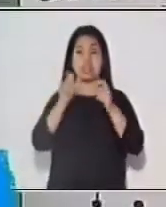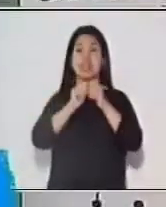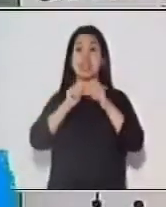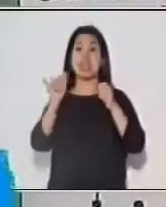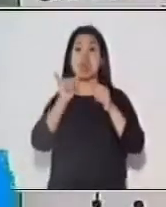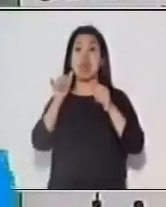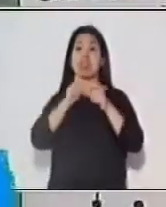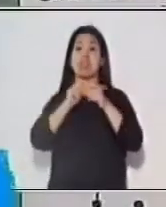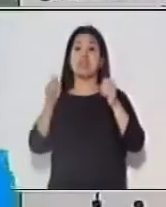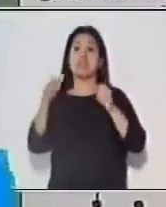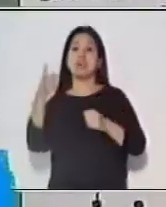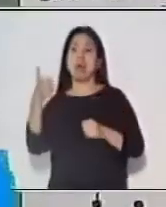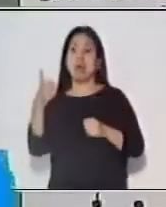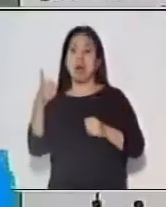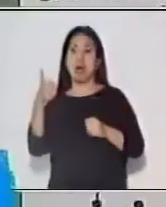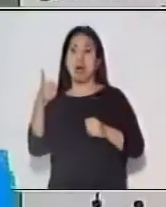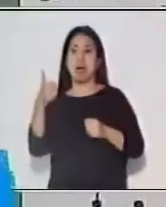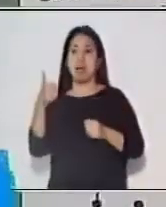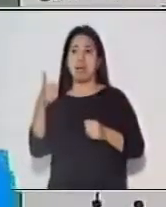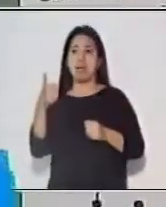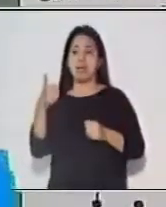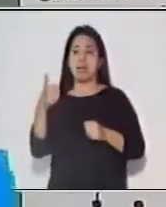caso es